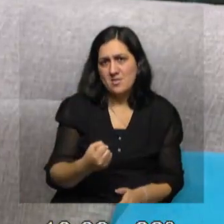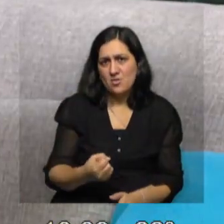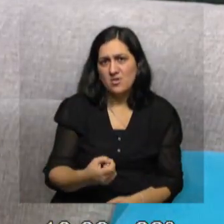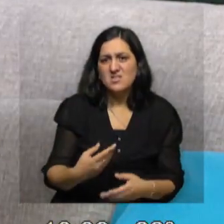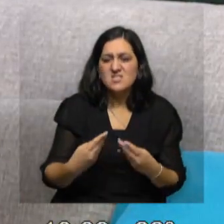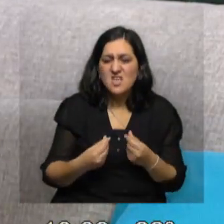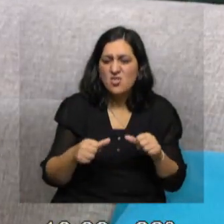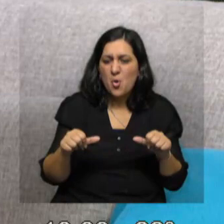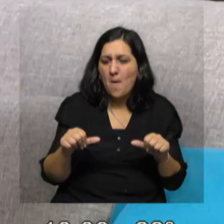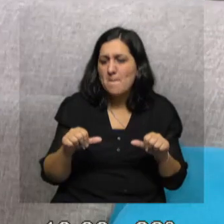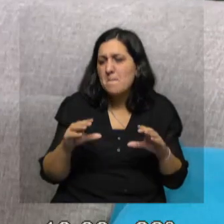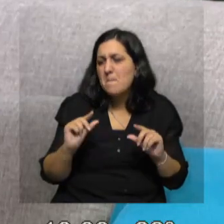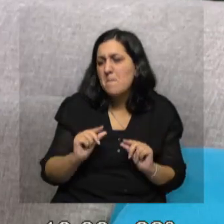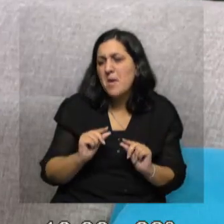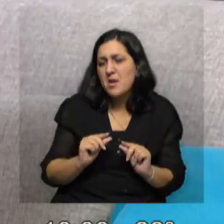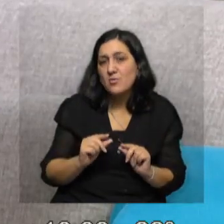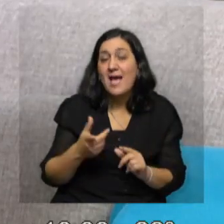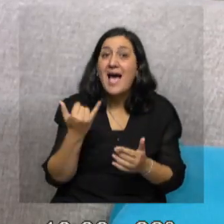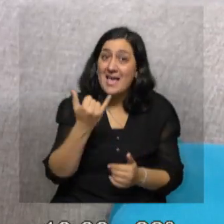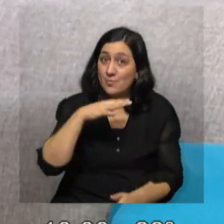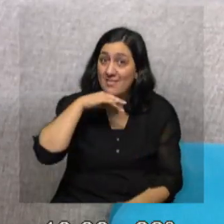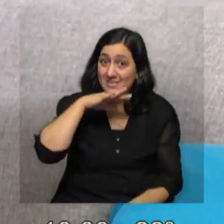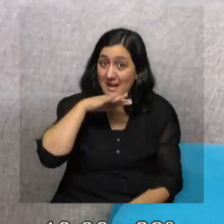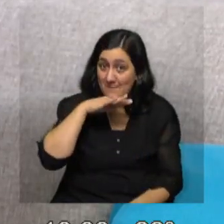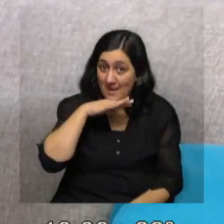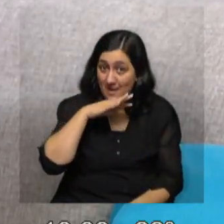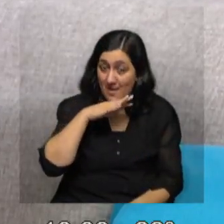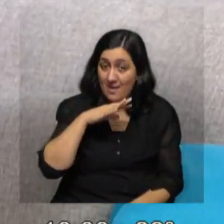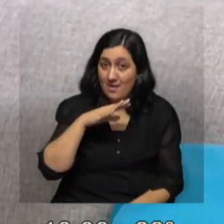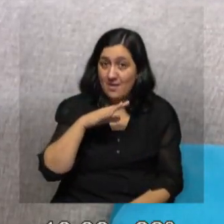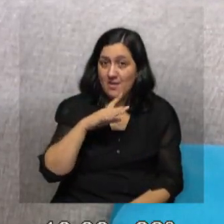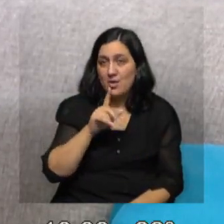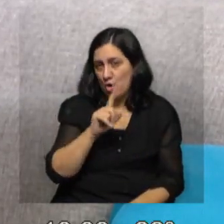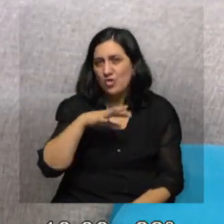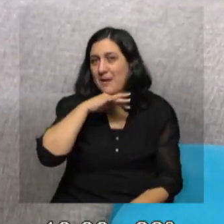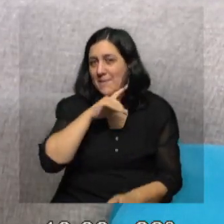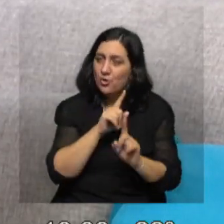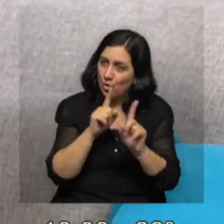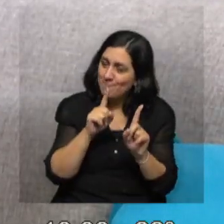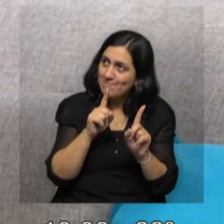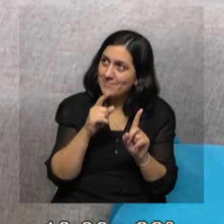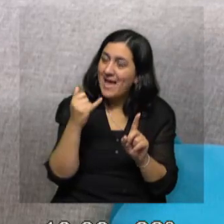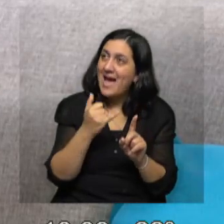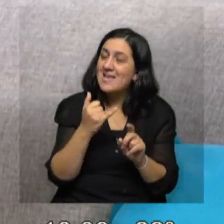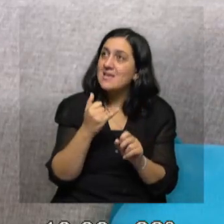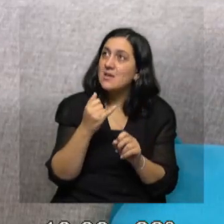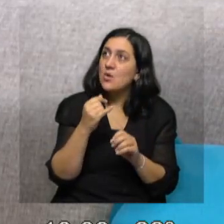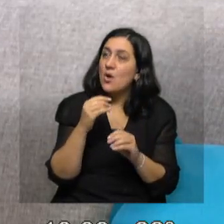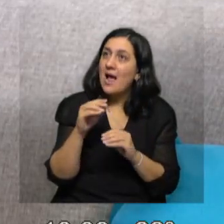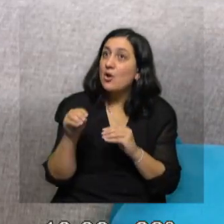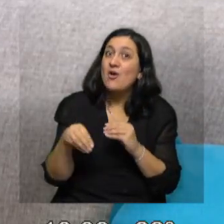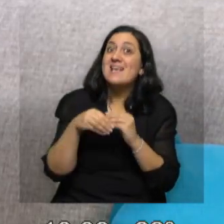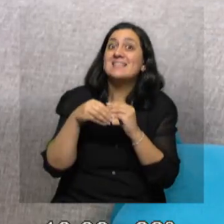siento menos. Uh-huh. Hay como una trampita o un... No trampita. hay como un extra que podemos